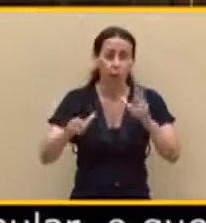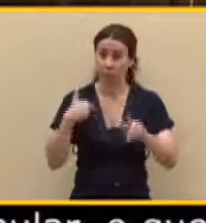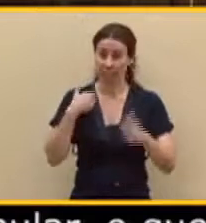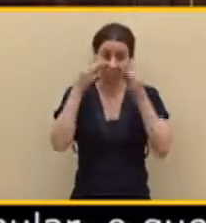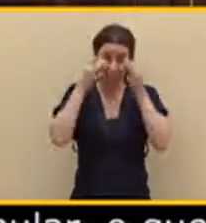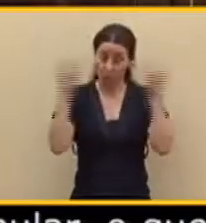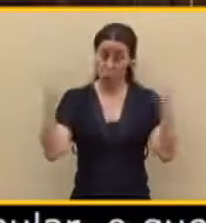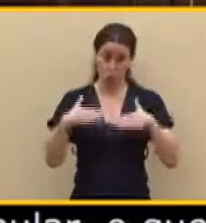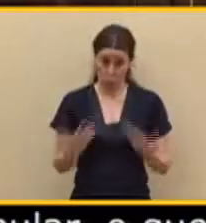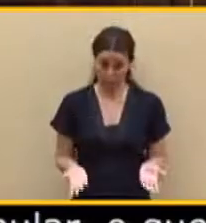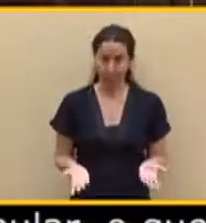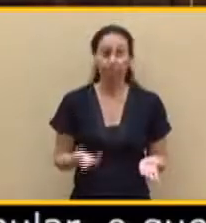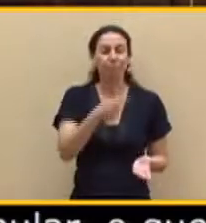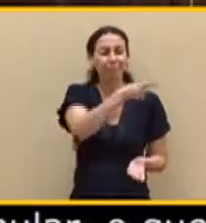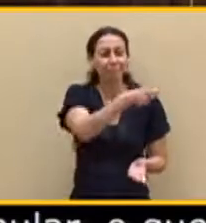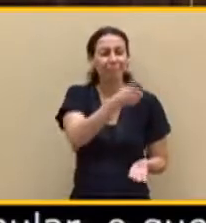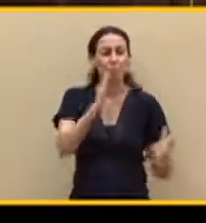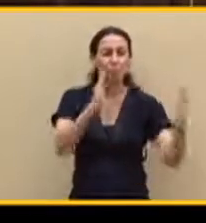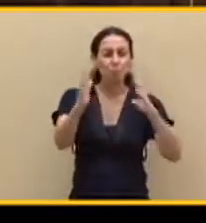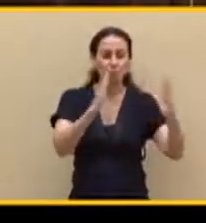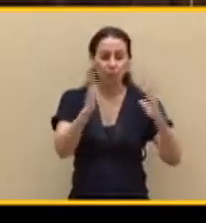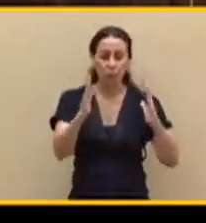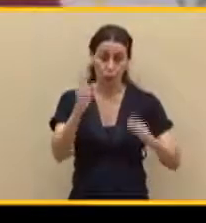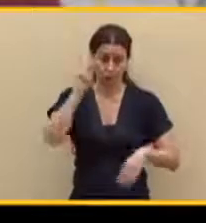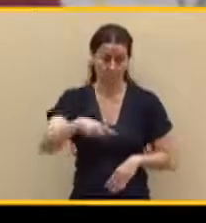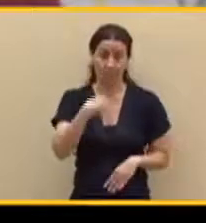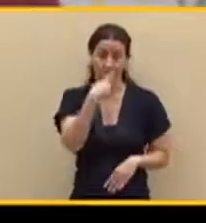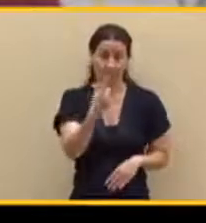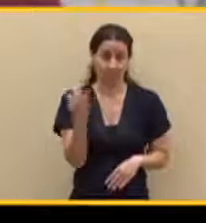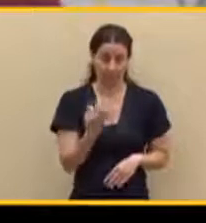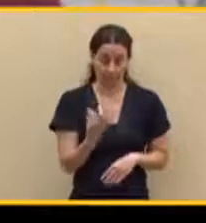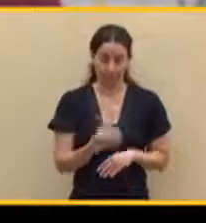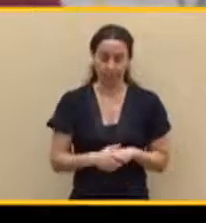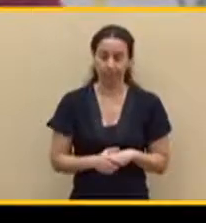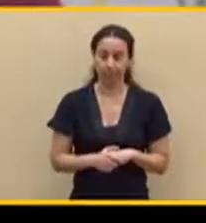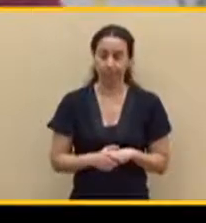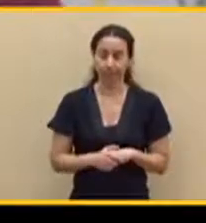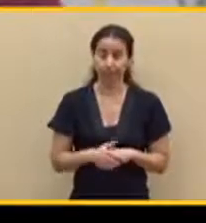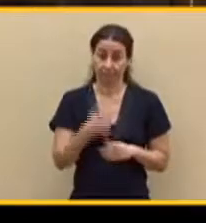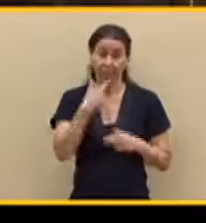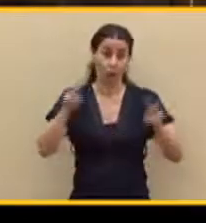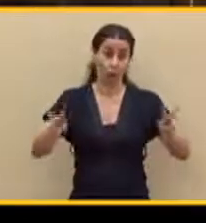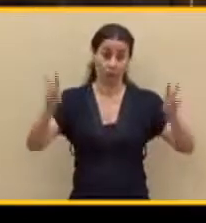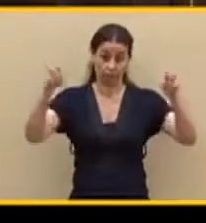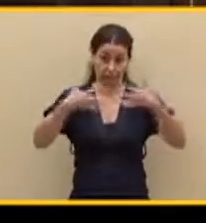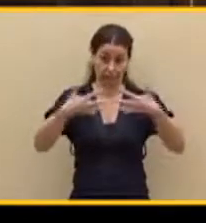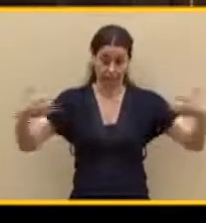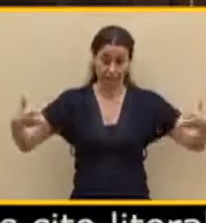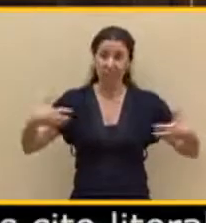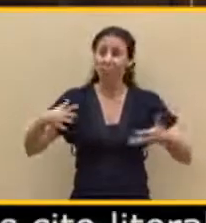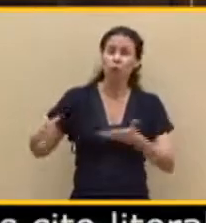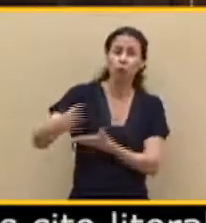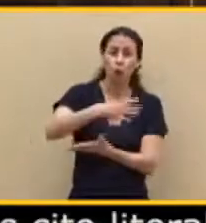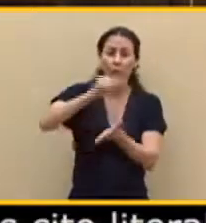En esa comparecencia decían ustedes también, les cito literal, todas las contrataciones de esta casa se han